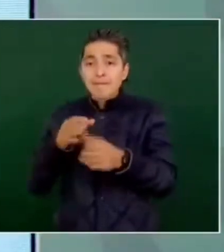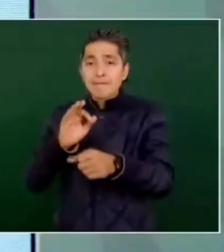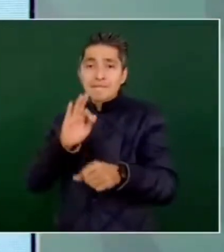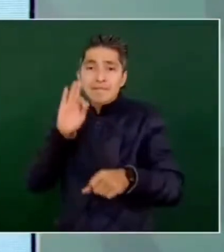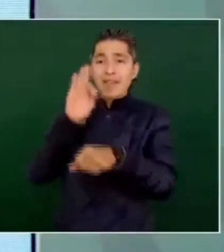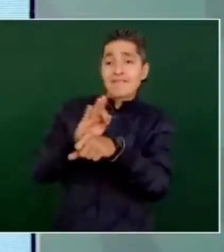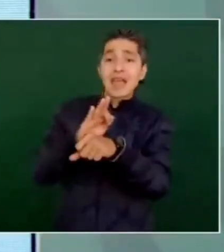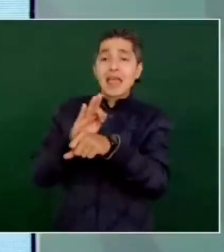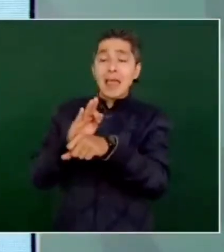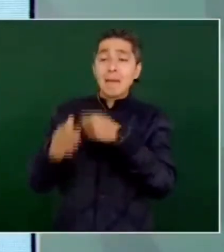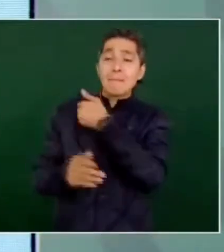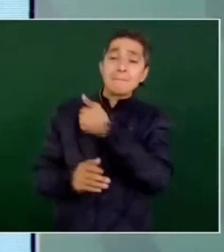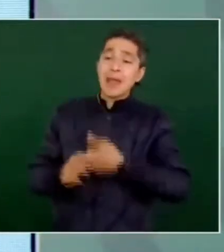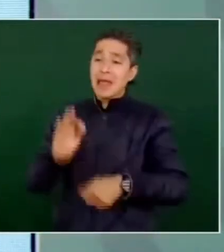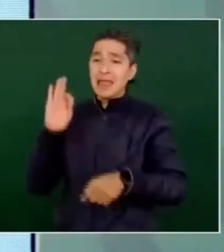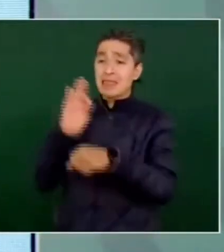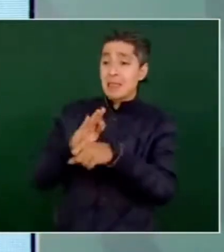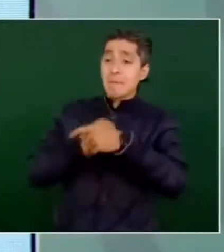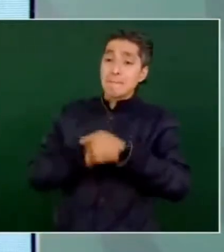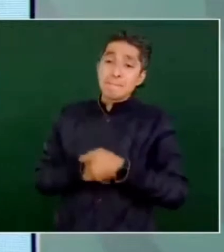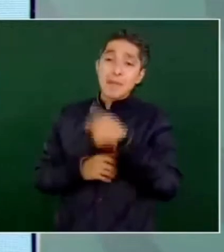presidente.